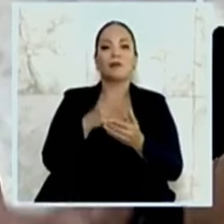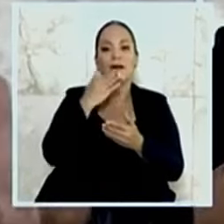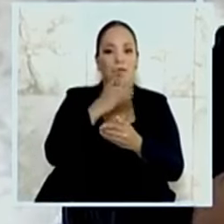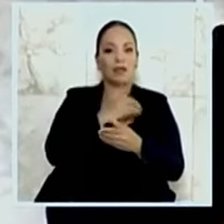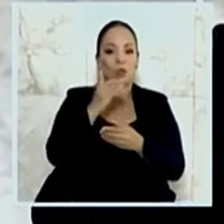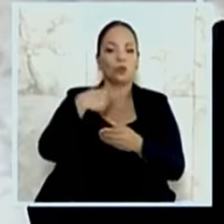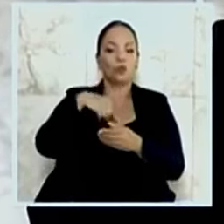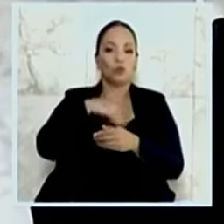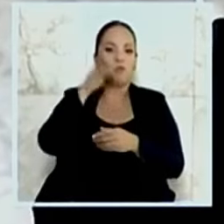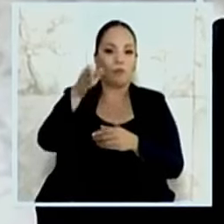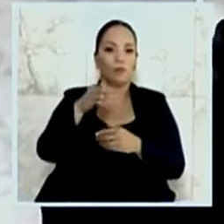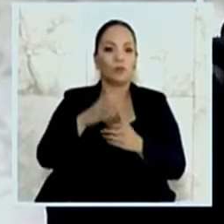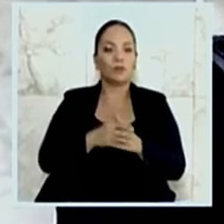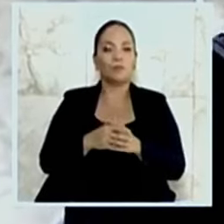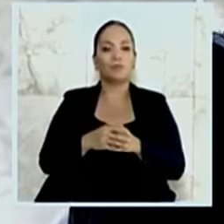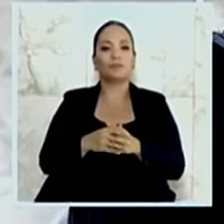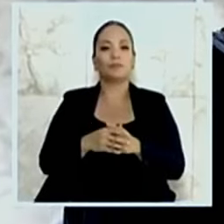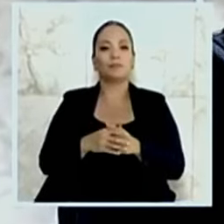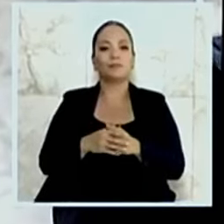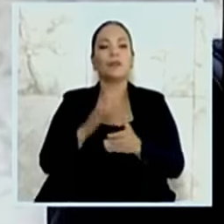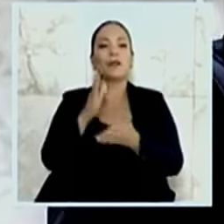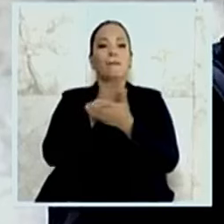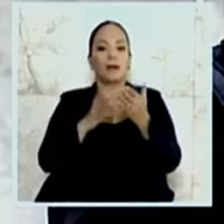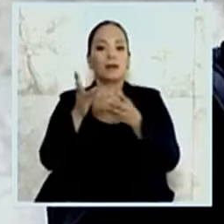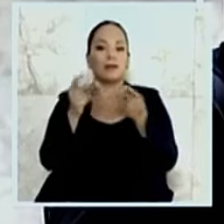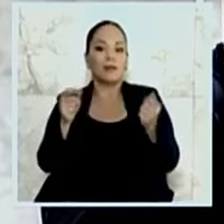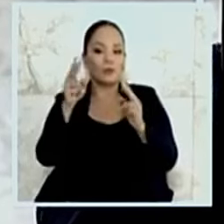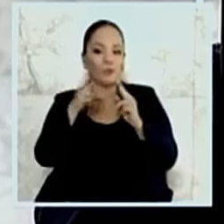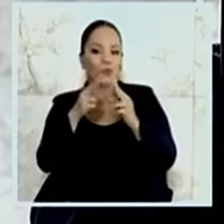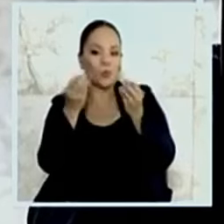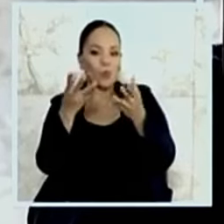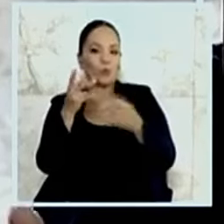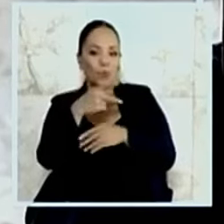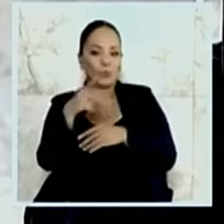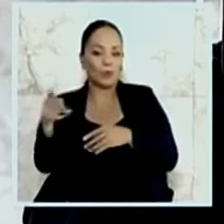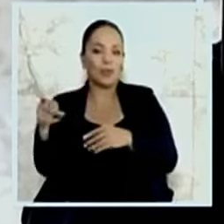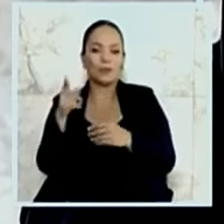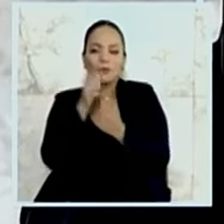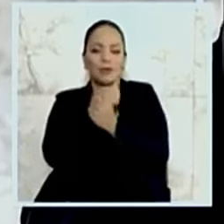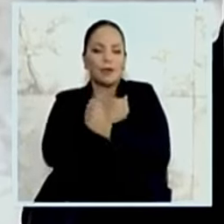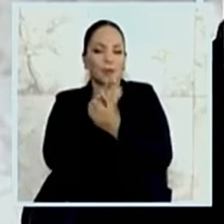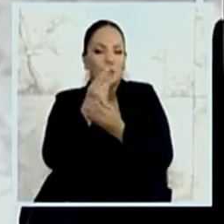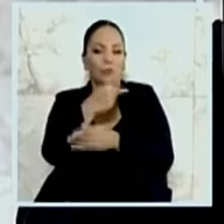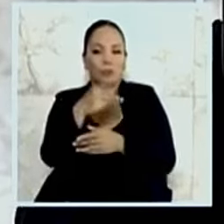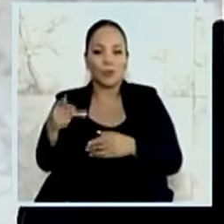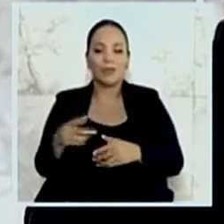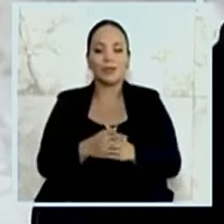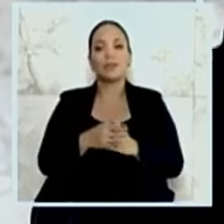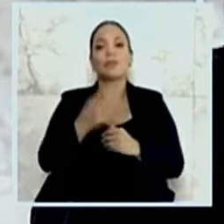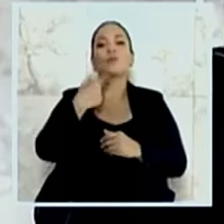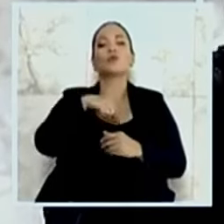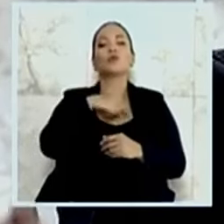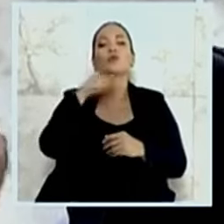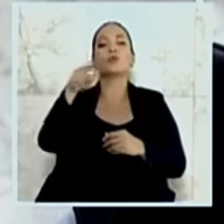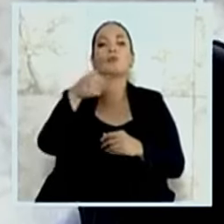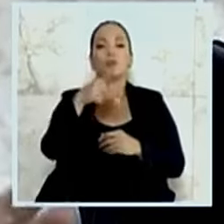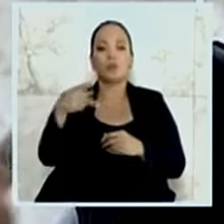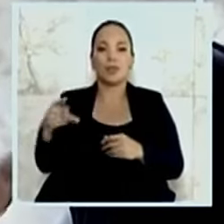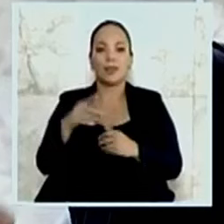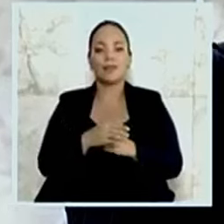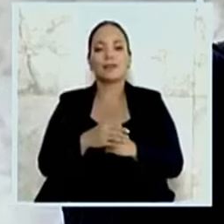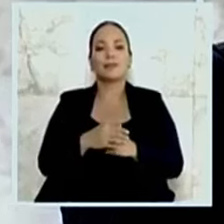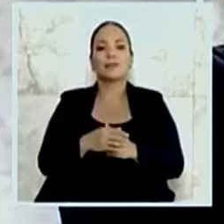Arenas, llegó por el mar, conoció Punta Arenas una vez más, no es que igual a conocerlo, pero el mar, ahí estuvimos, gracias a Dios, también